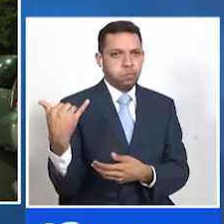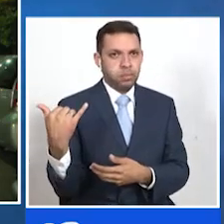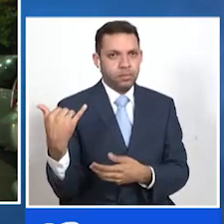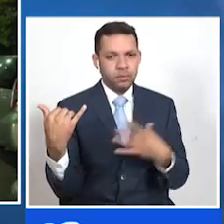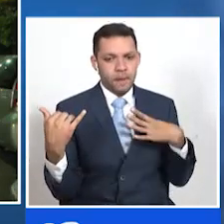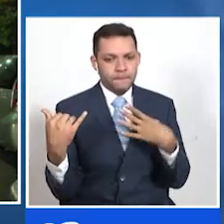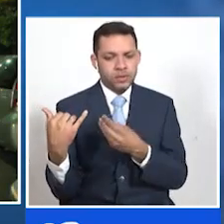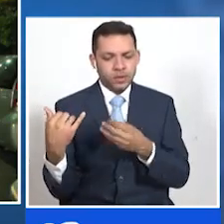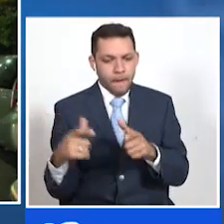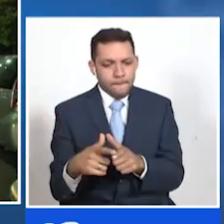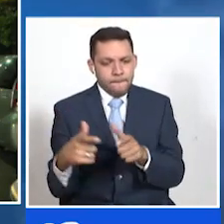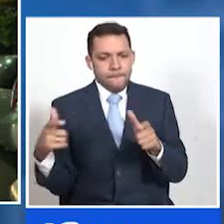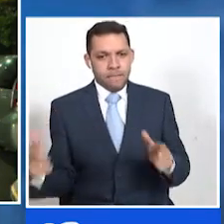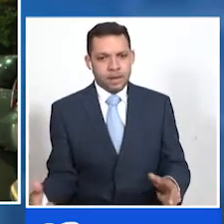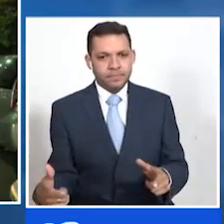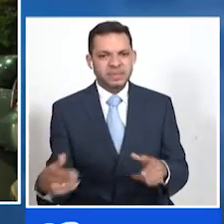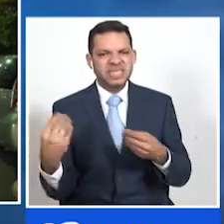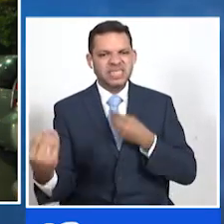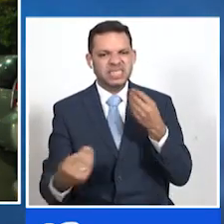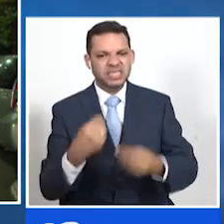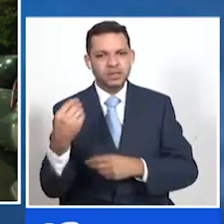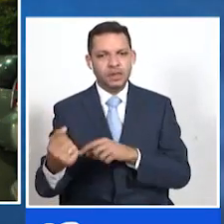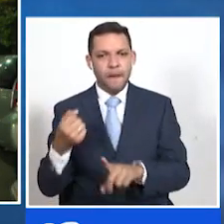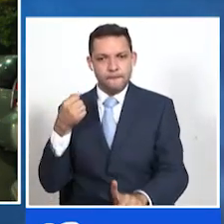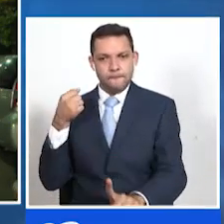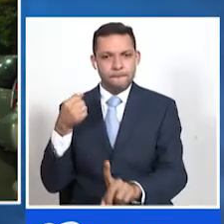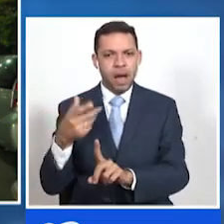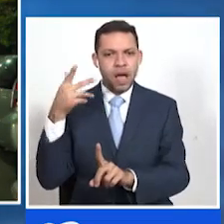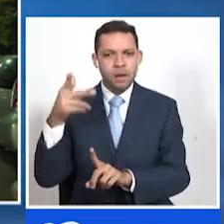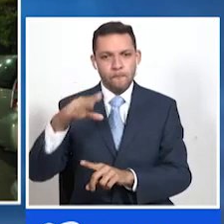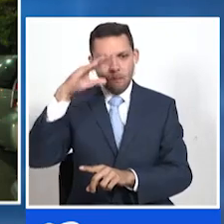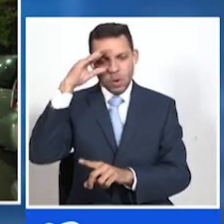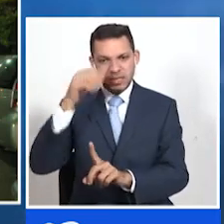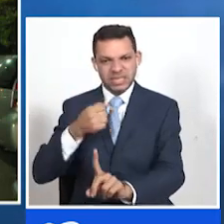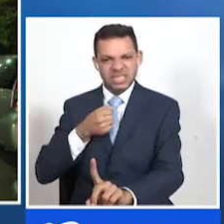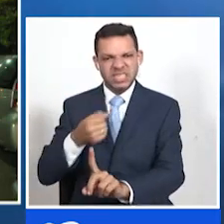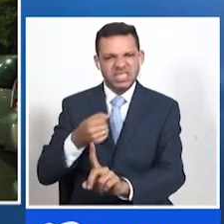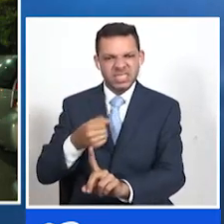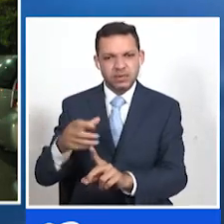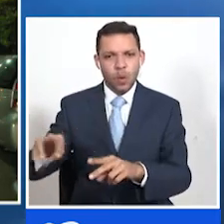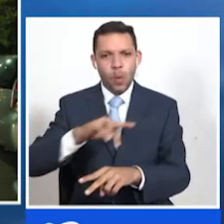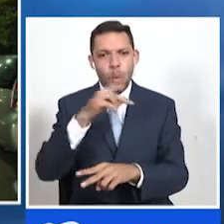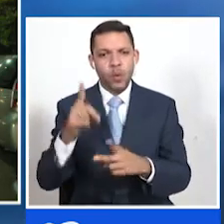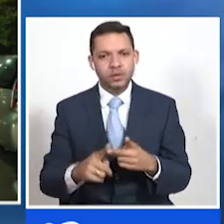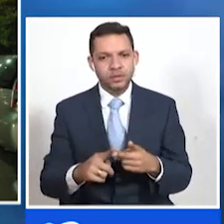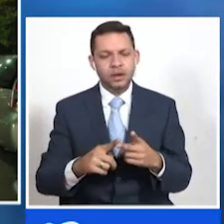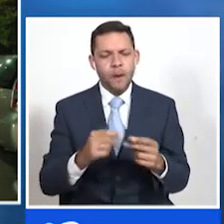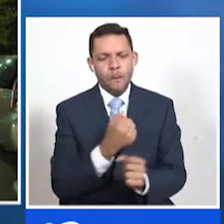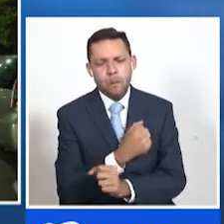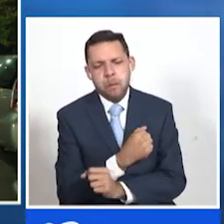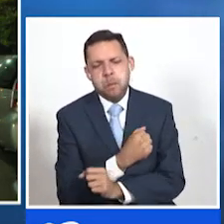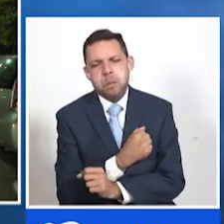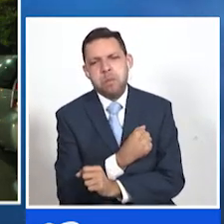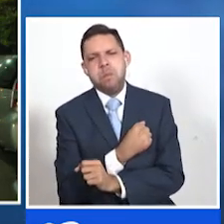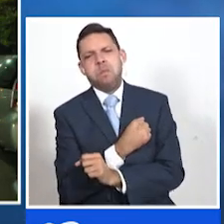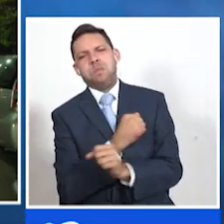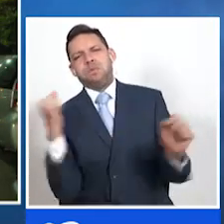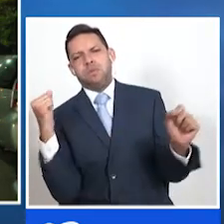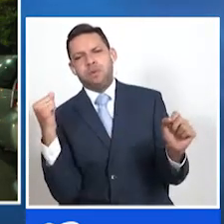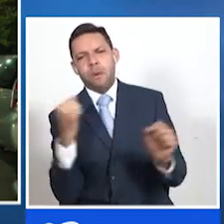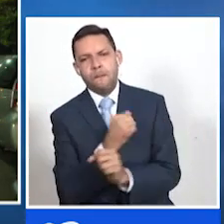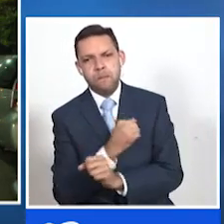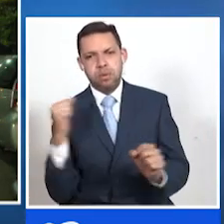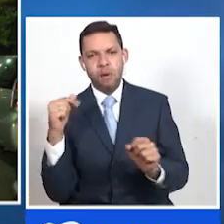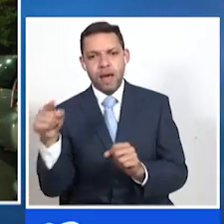Ampliaremos la información sobre un atentado contra un funcionario de la policía y la explosión generada en uno de los barrios más cotizados de la ciudad de Armenia. María